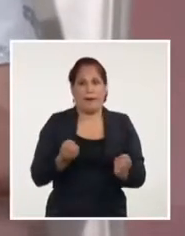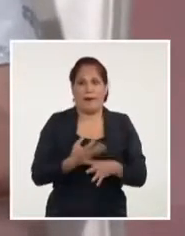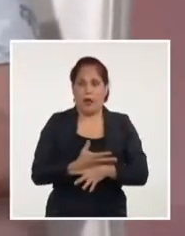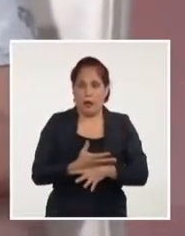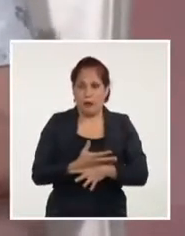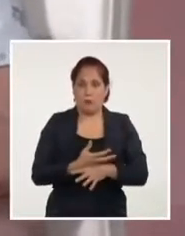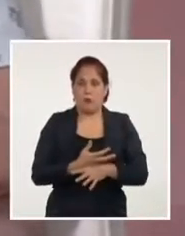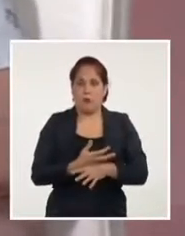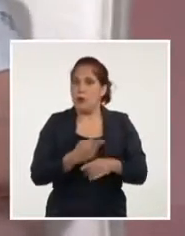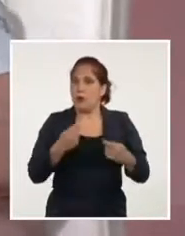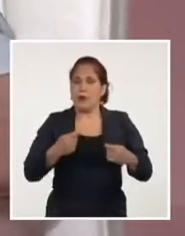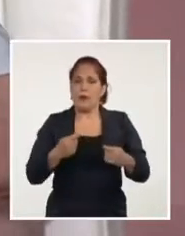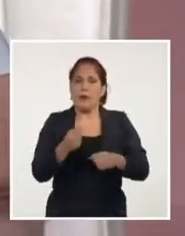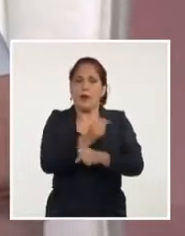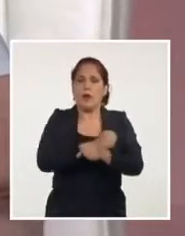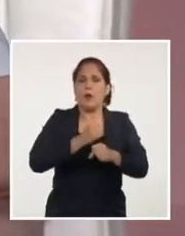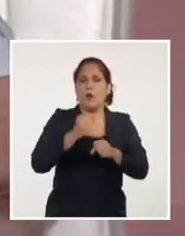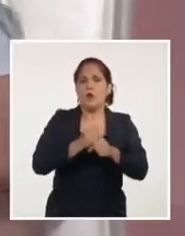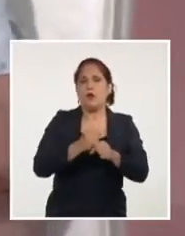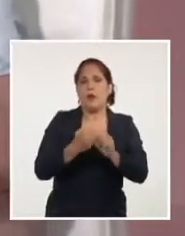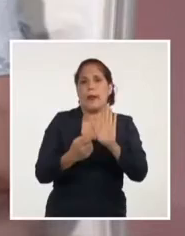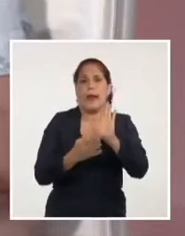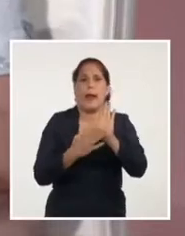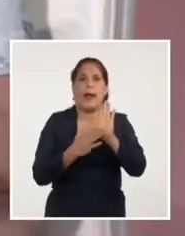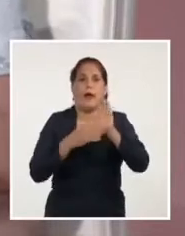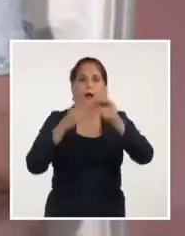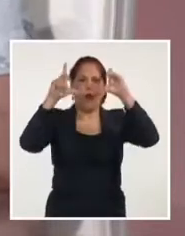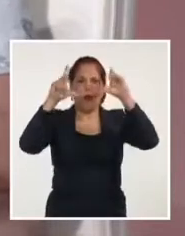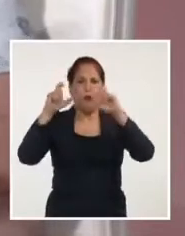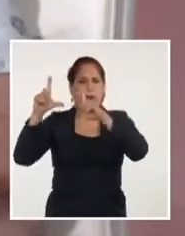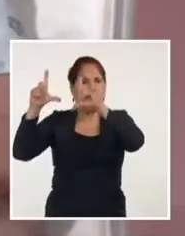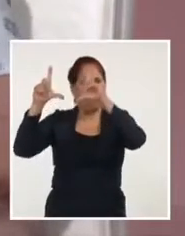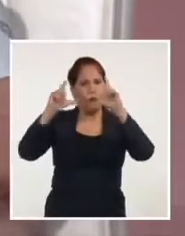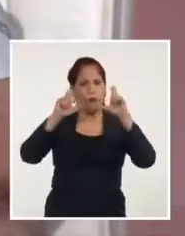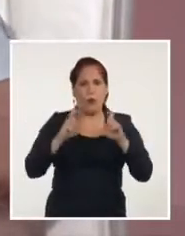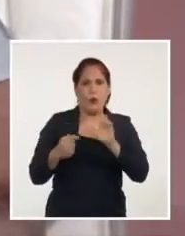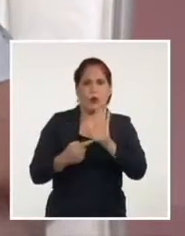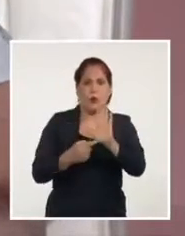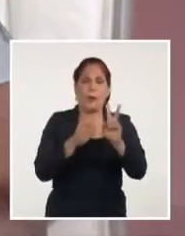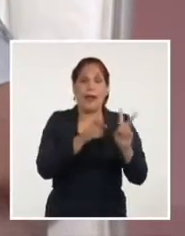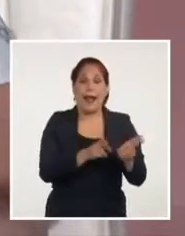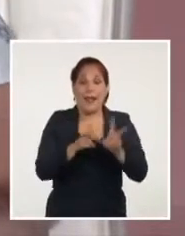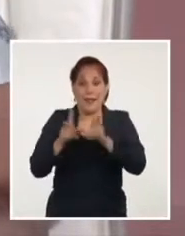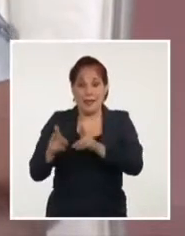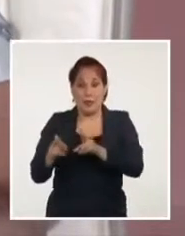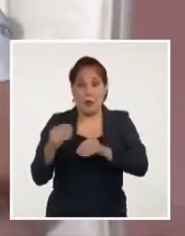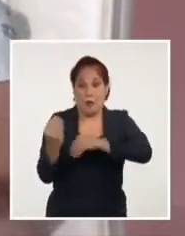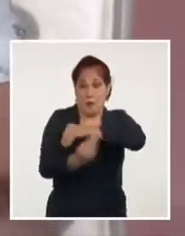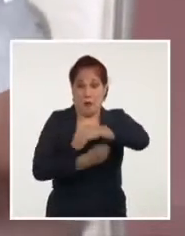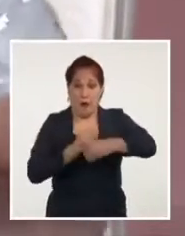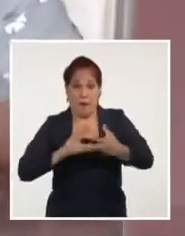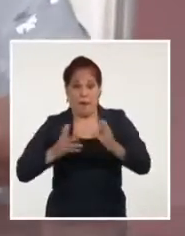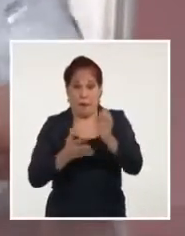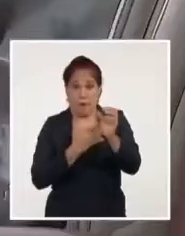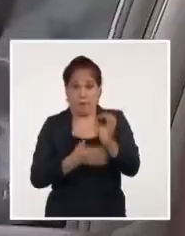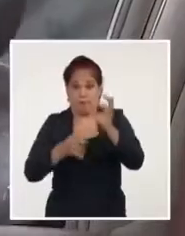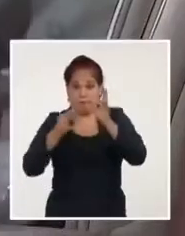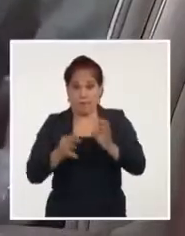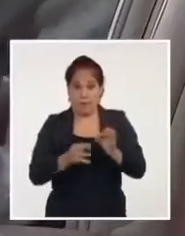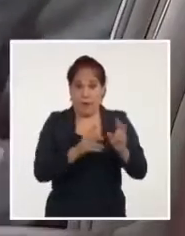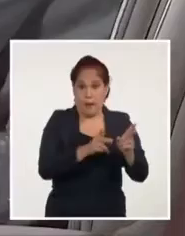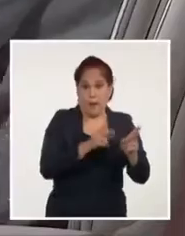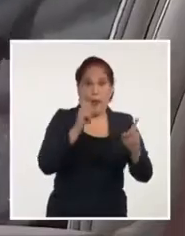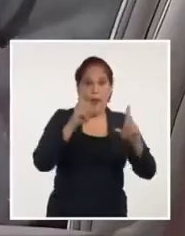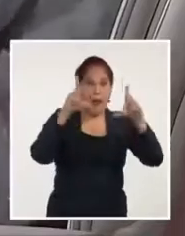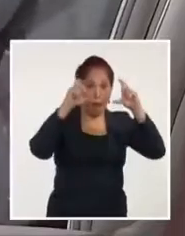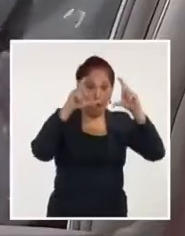parte está el uso de la imagen y la gráfica, está la propia edición y el montaje que se hace de toda esa, de las